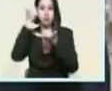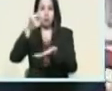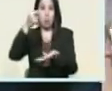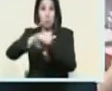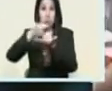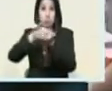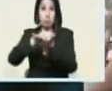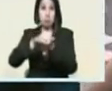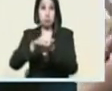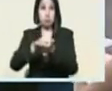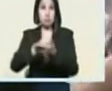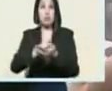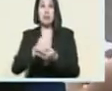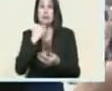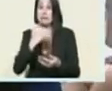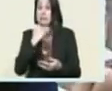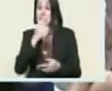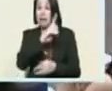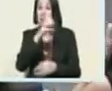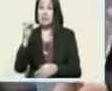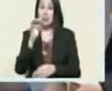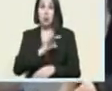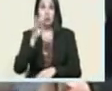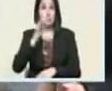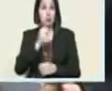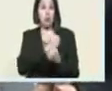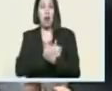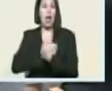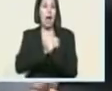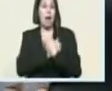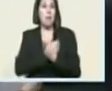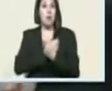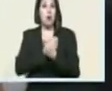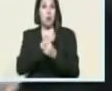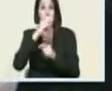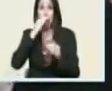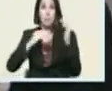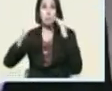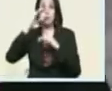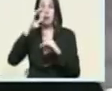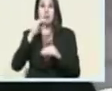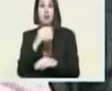el plan es ir al 100% en amor mayor.